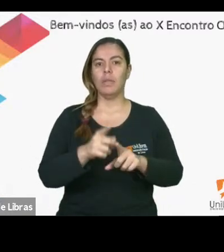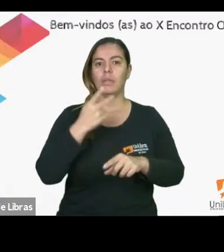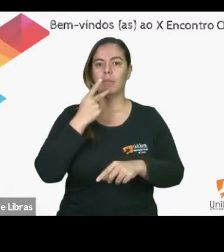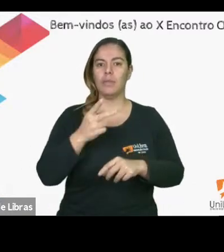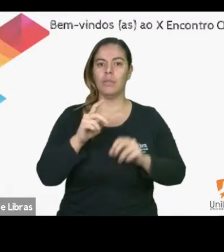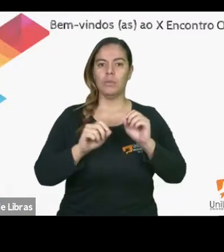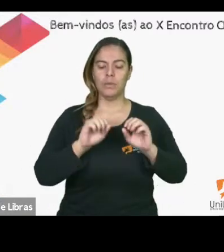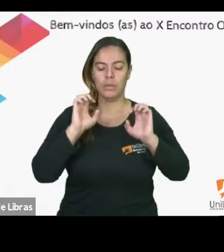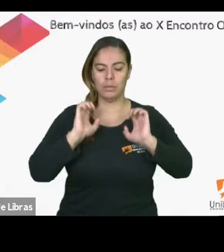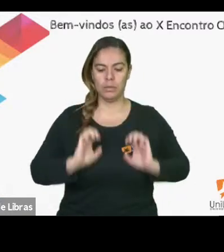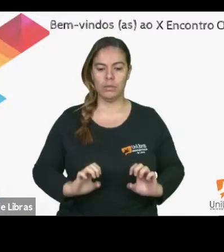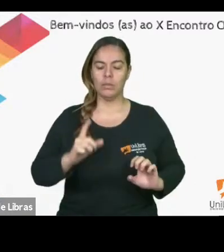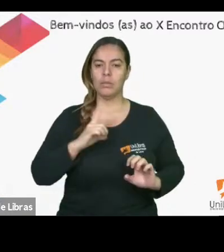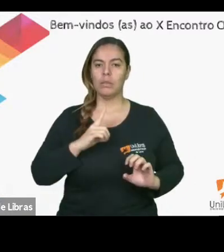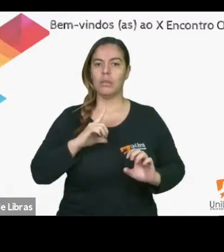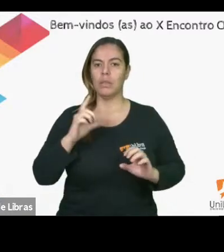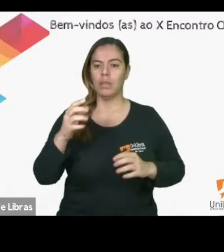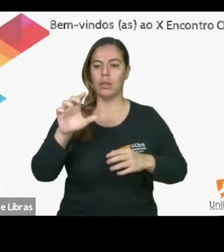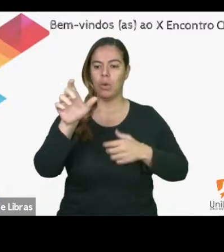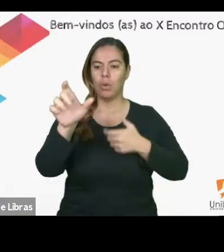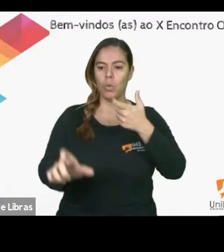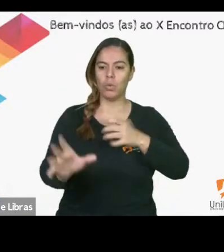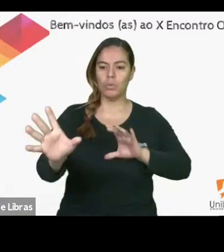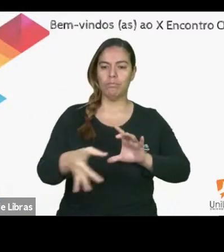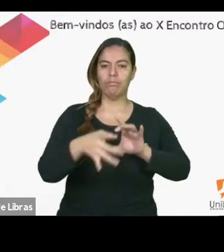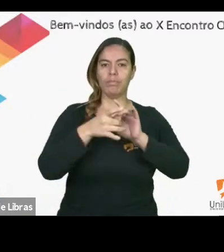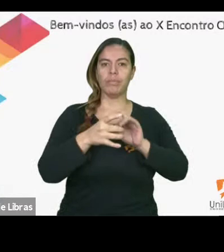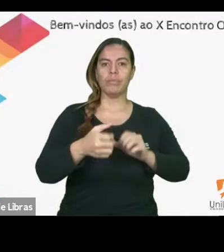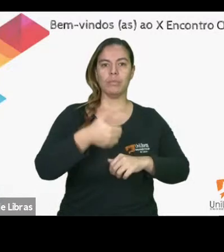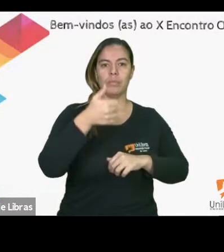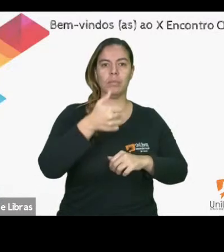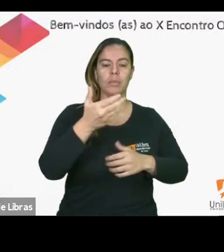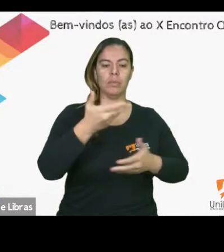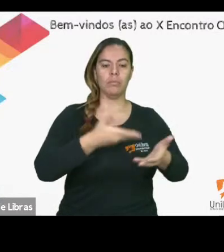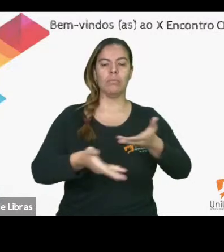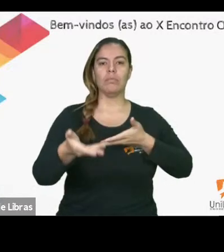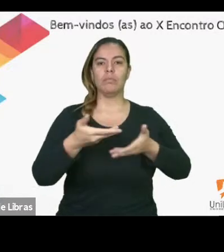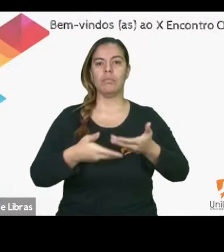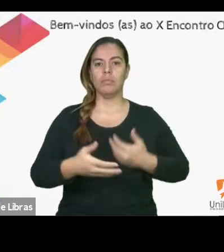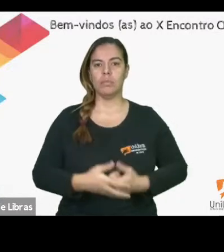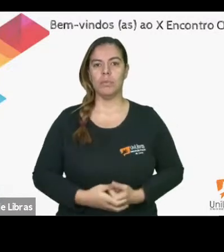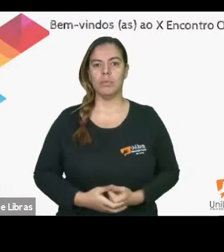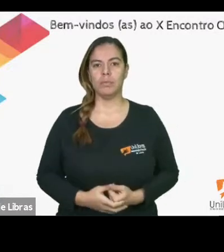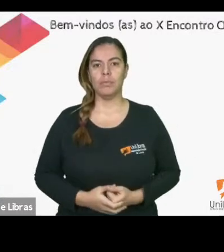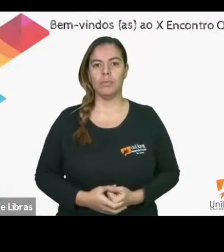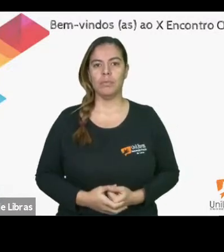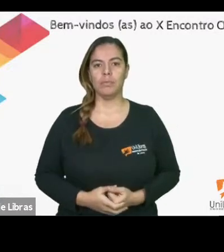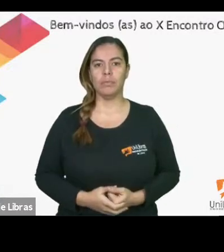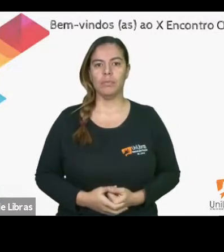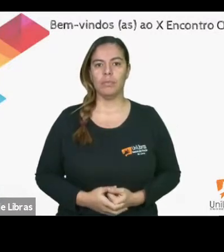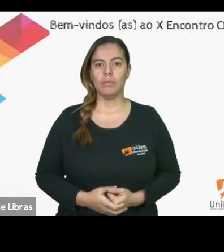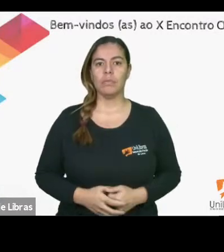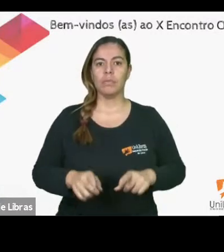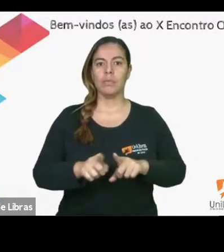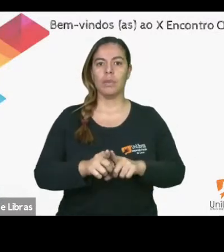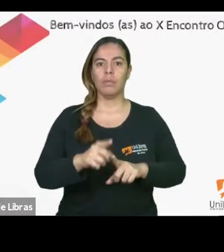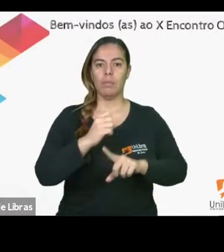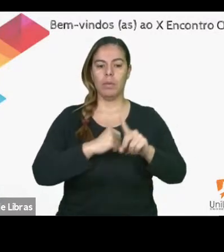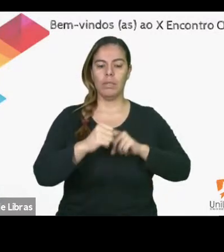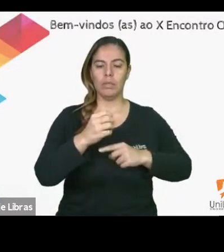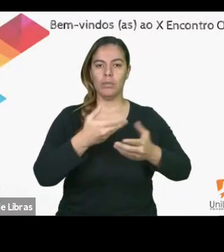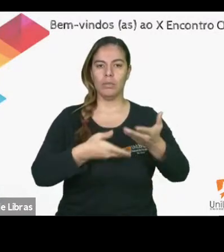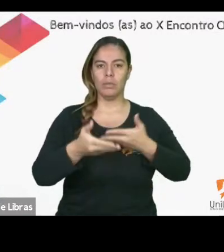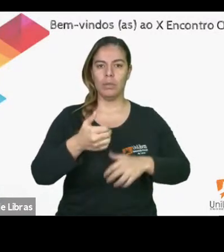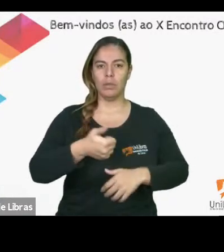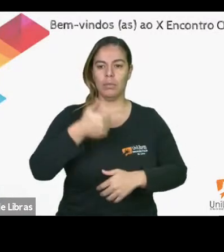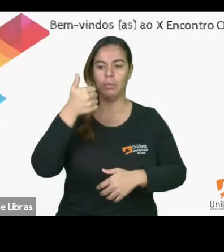que ver con poner al otro en primer lugar respecto de uno. Y poner a lo social en primer lugar